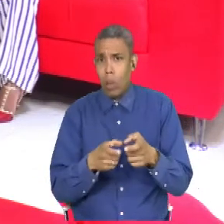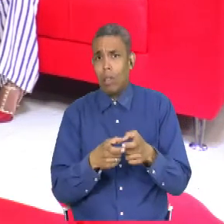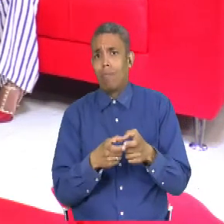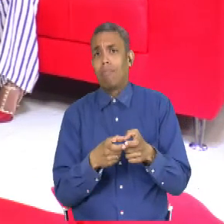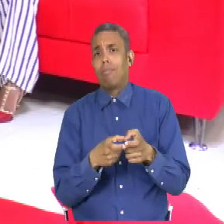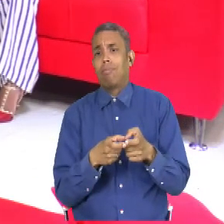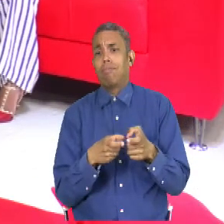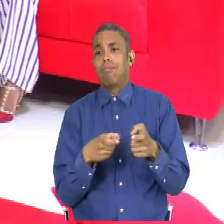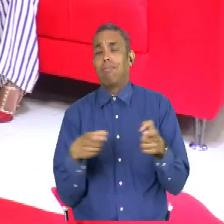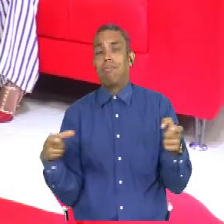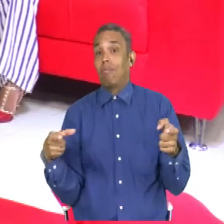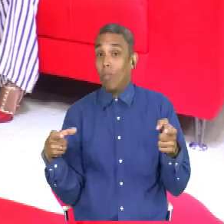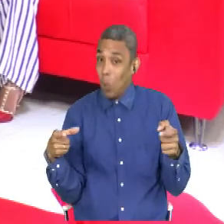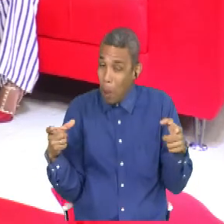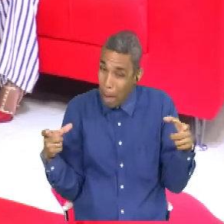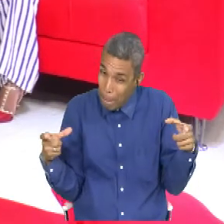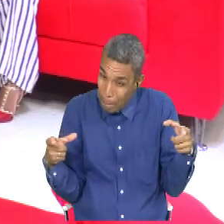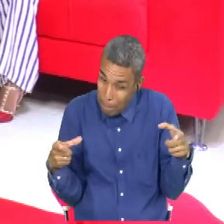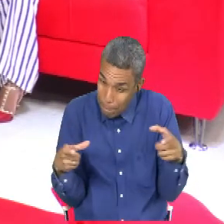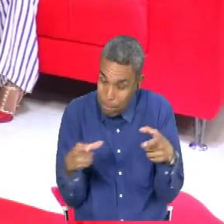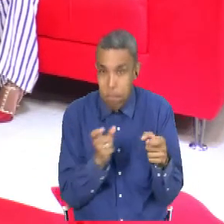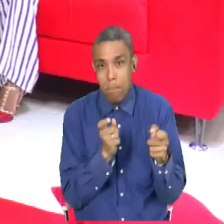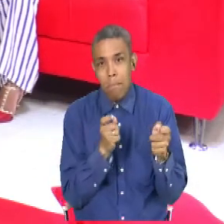a reducir ese índice